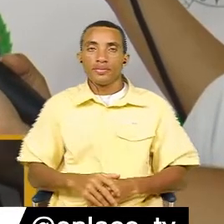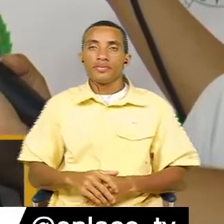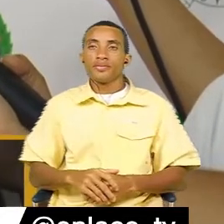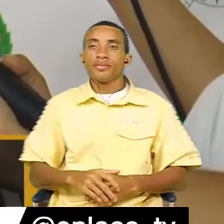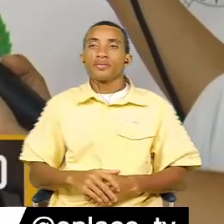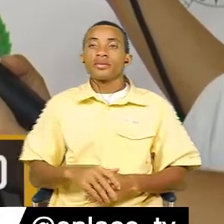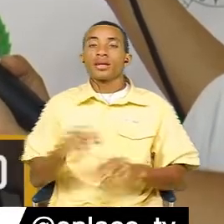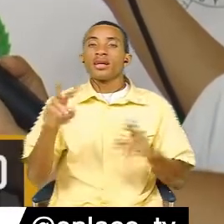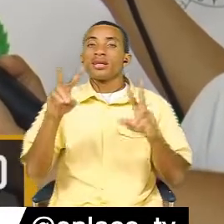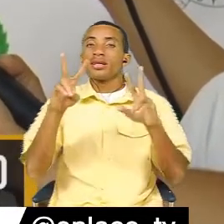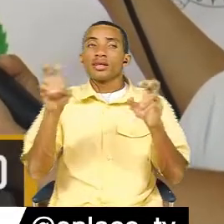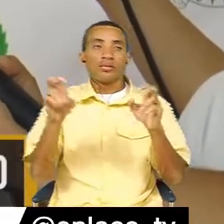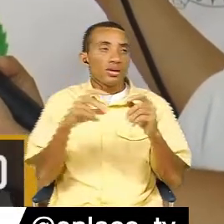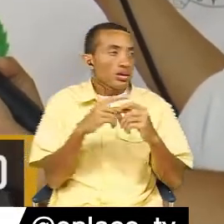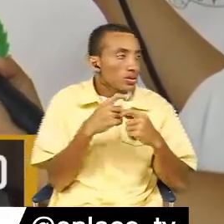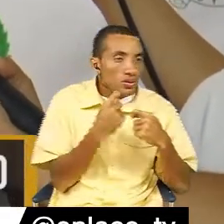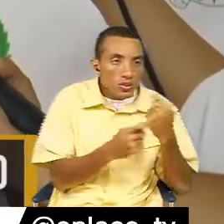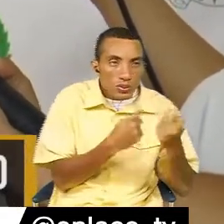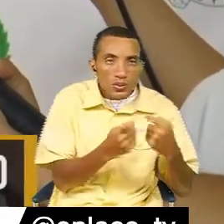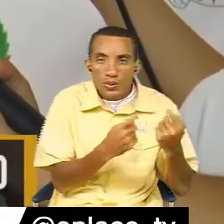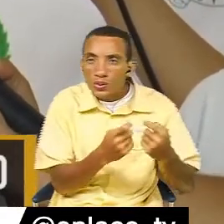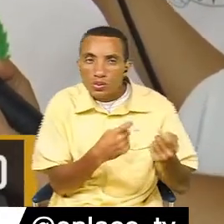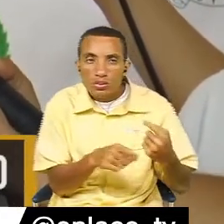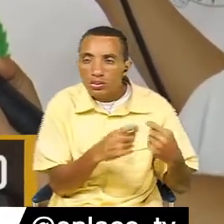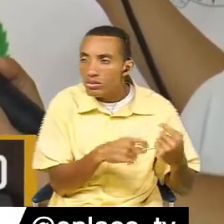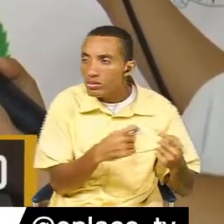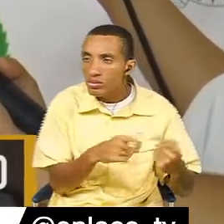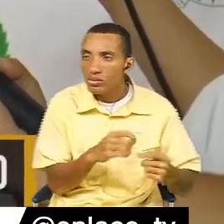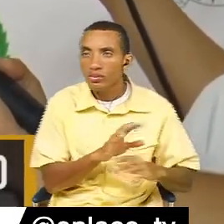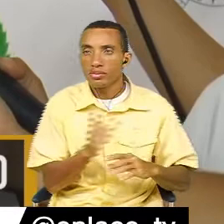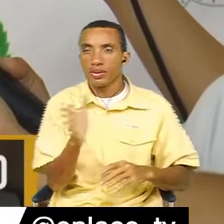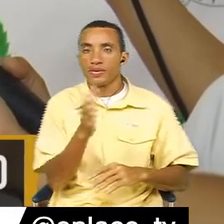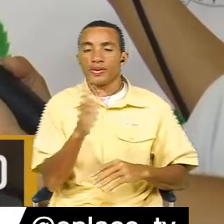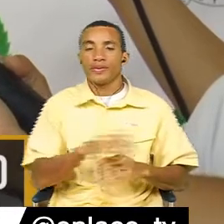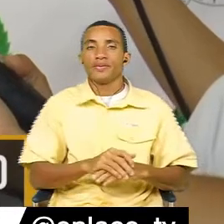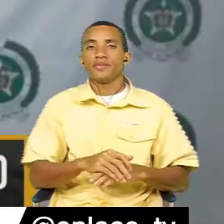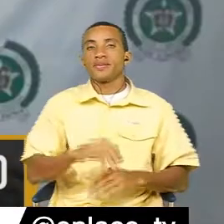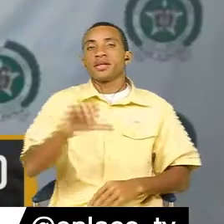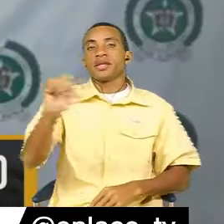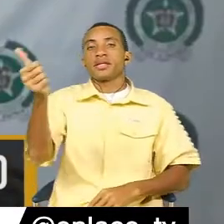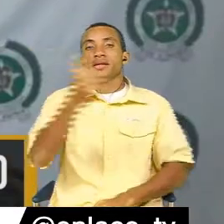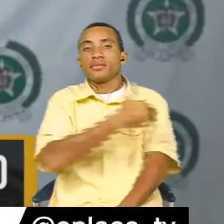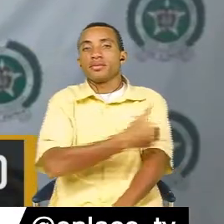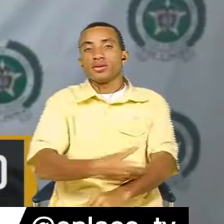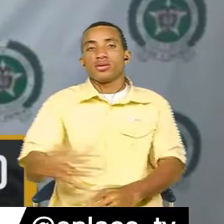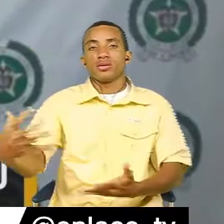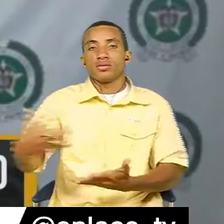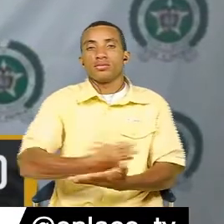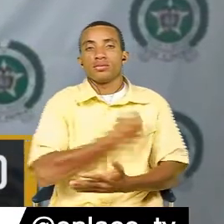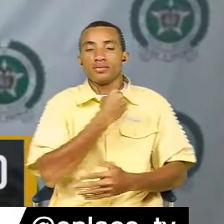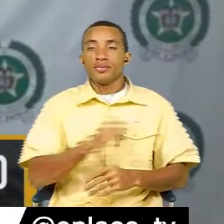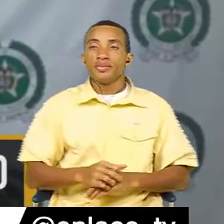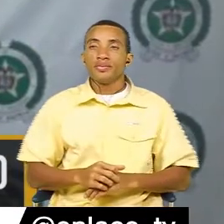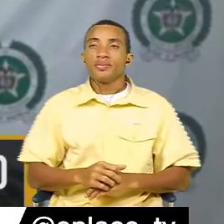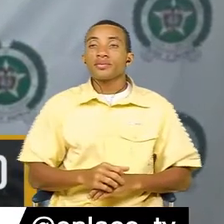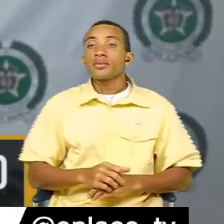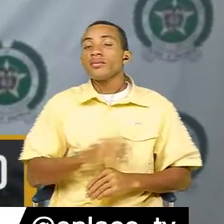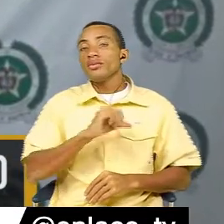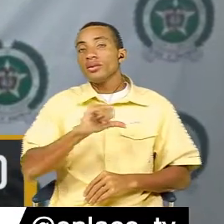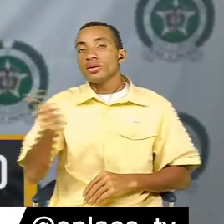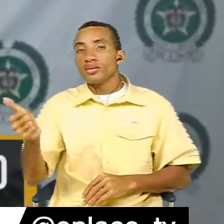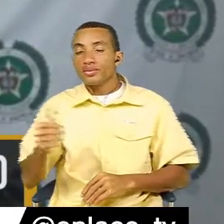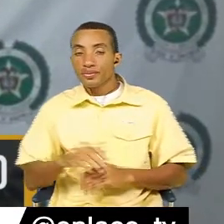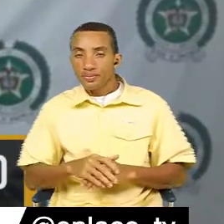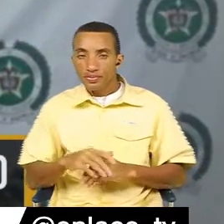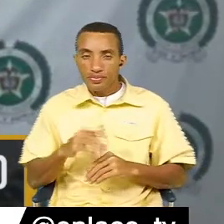el tema de narcomenudeo iba a arrojar una cifra aproximadamente de 10.500.000. En otros resultados operacionales adelantados en las